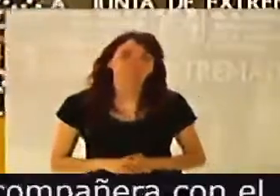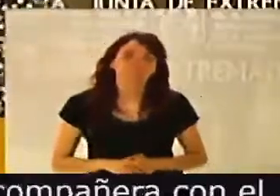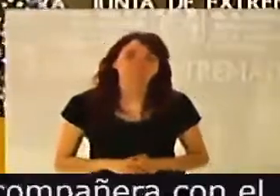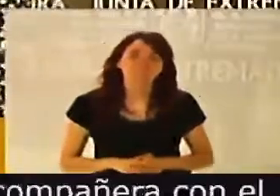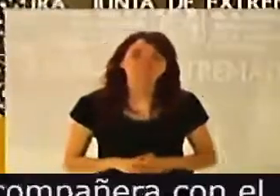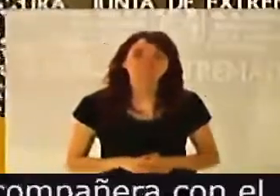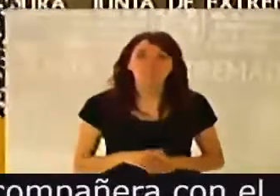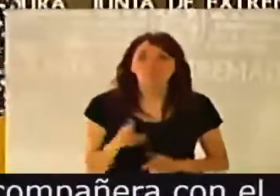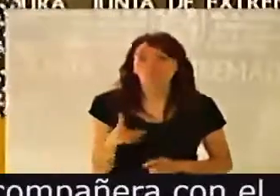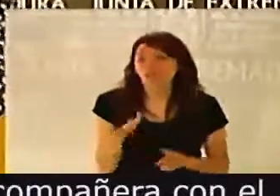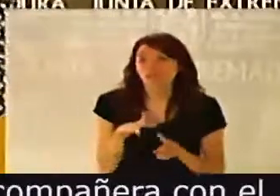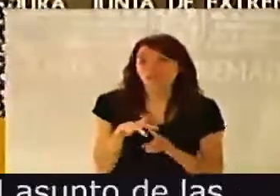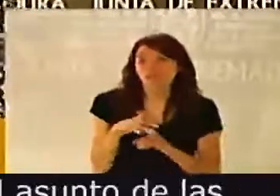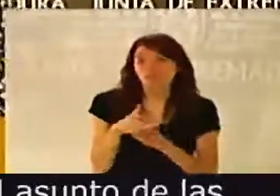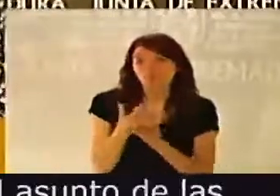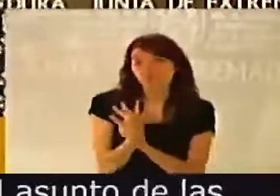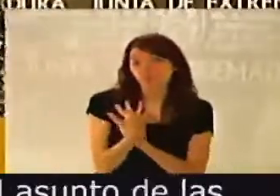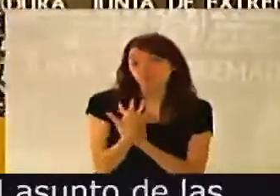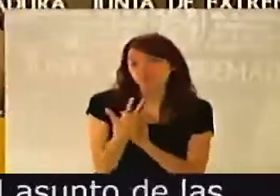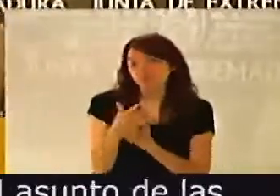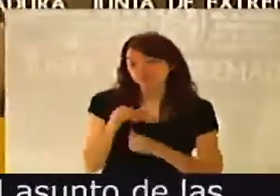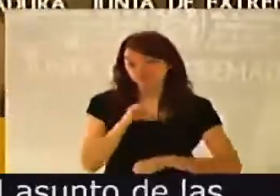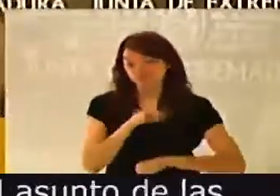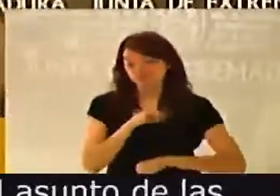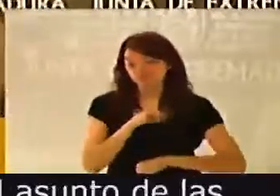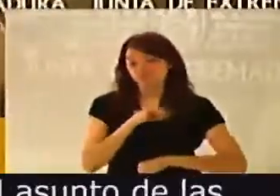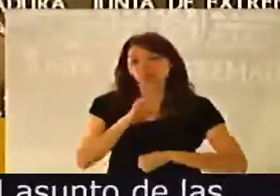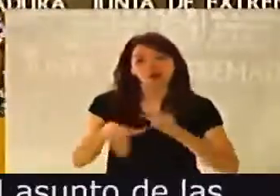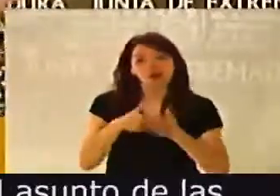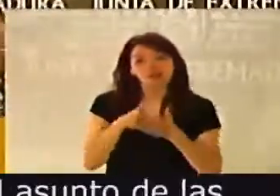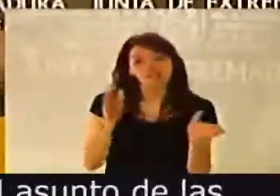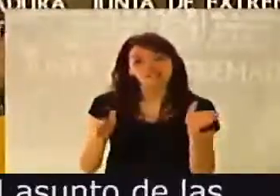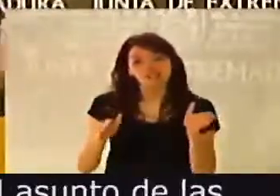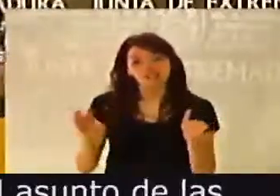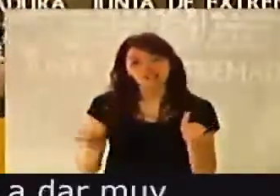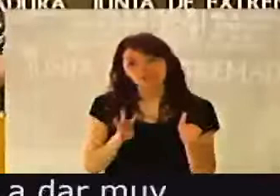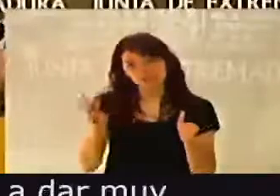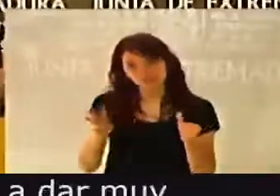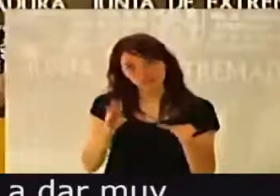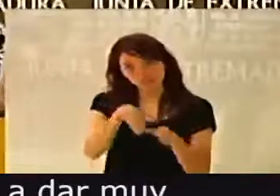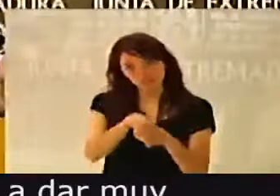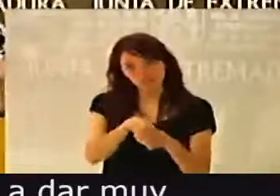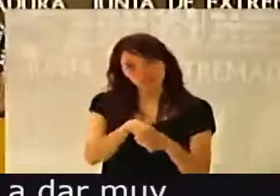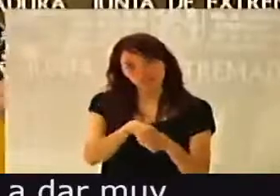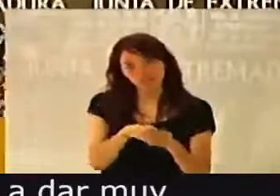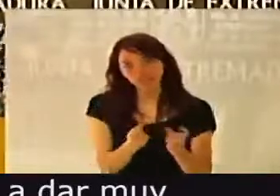Situación que no se va a dar muy probablemente hasta que pasemos a la fase 3. Hay ya ayuntamientos, como todos conocen, que han